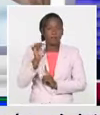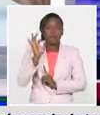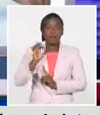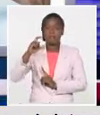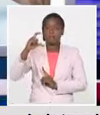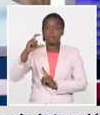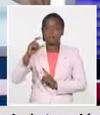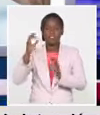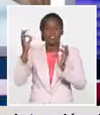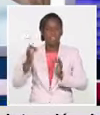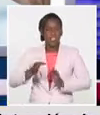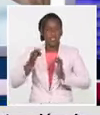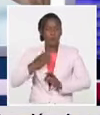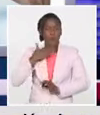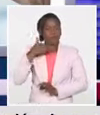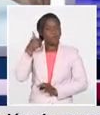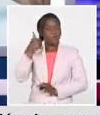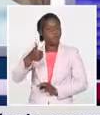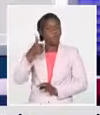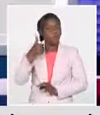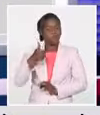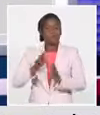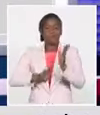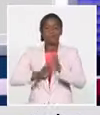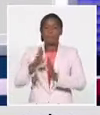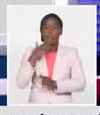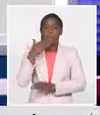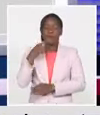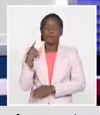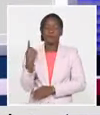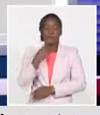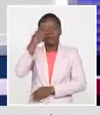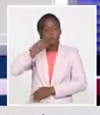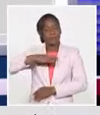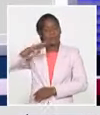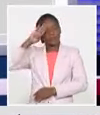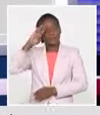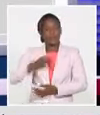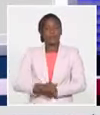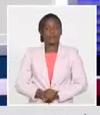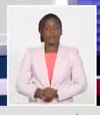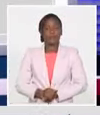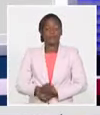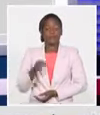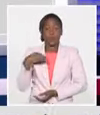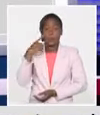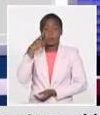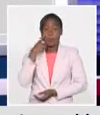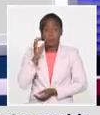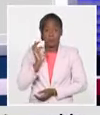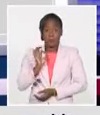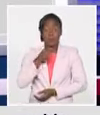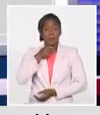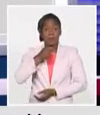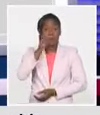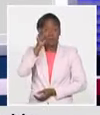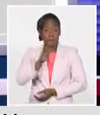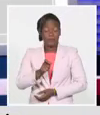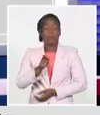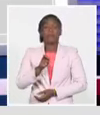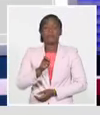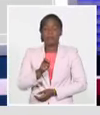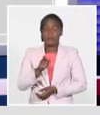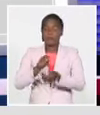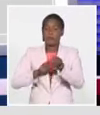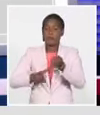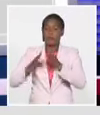del candidato vacunal Abdala. Yo escuchaba a Gisela García Rivero, reitero, nuestra periodista que se encuentra en la provincia de